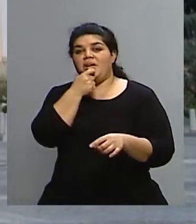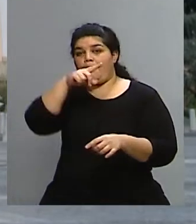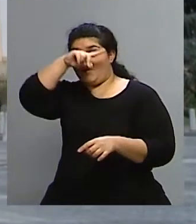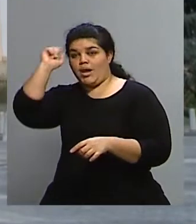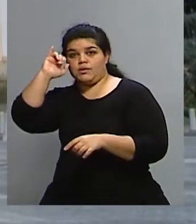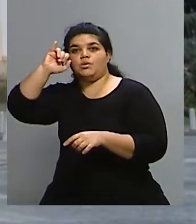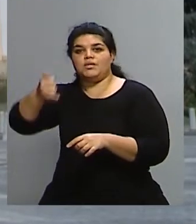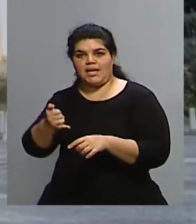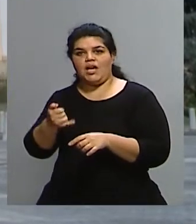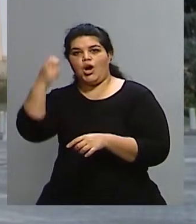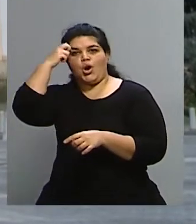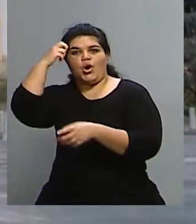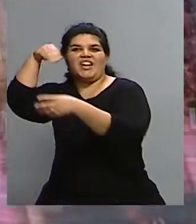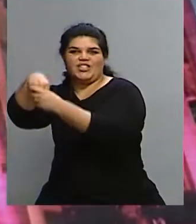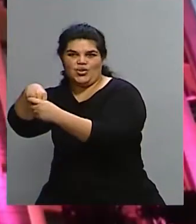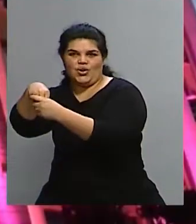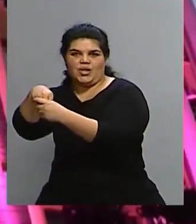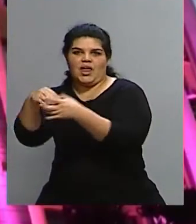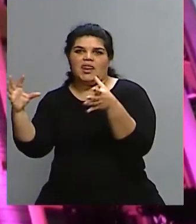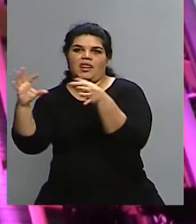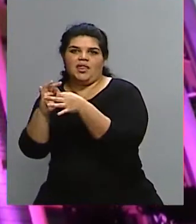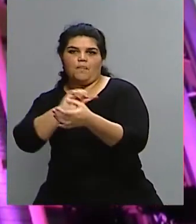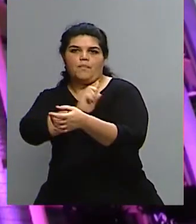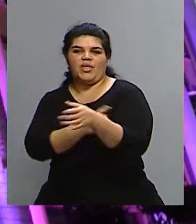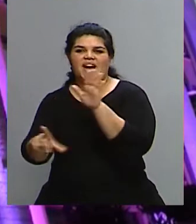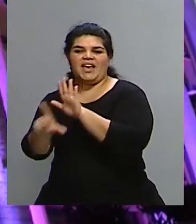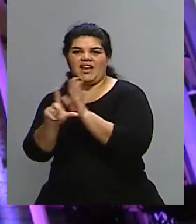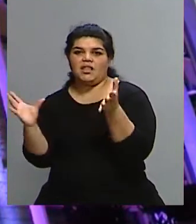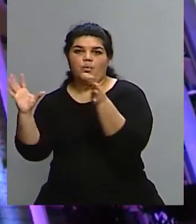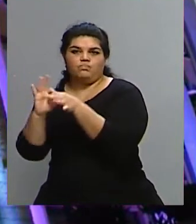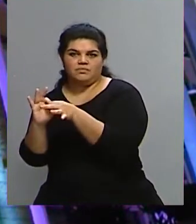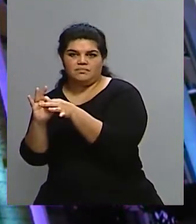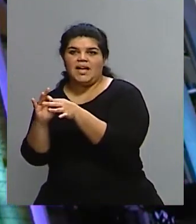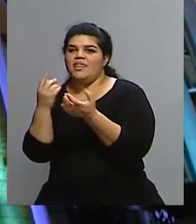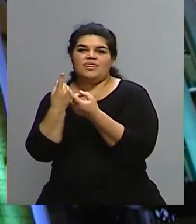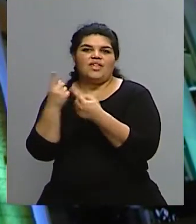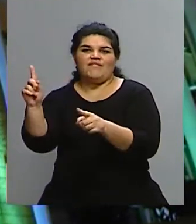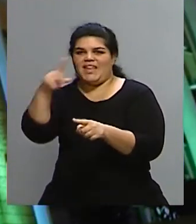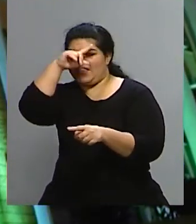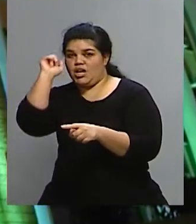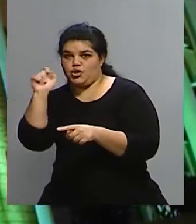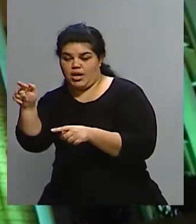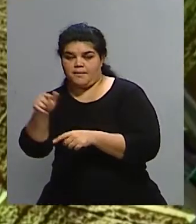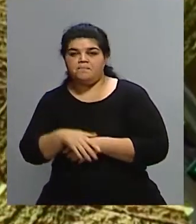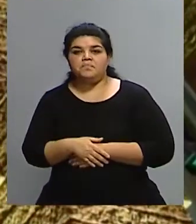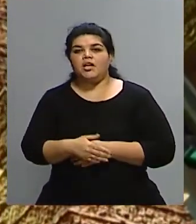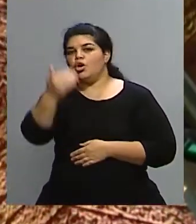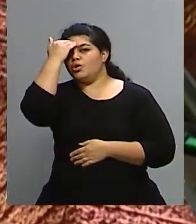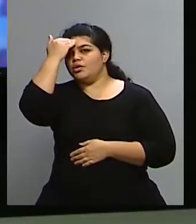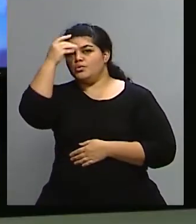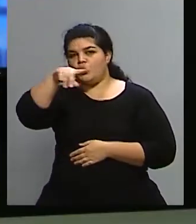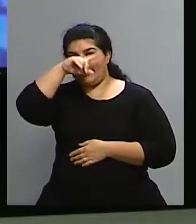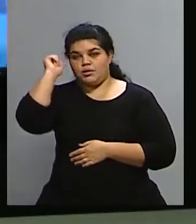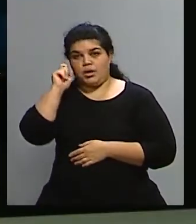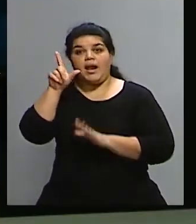depende del Congreso y el que termina aprobando, desaprobando esa rendición de cuentas es el Congreso Nacional. Hay un artículo en la Constitución Nacional que así